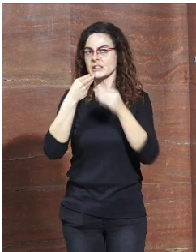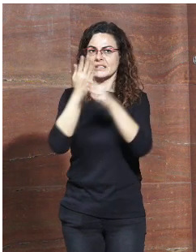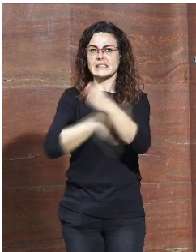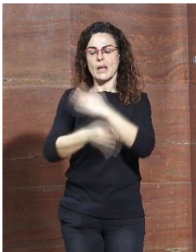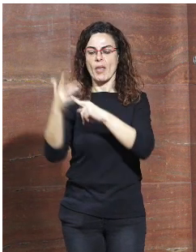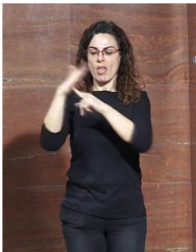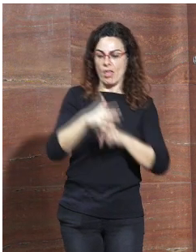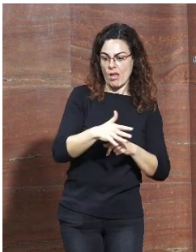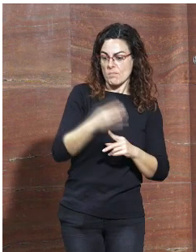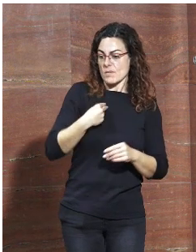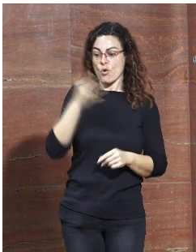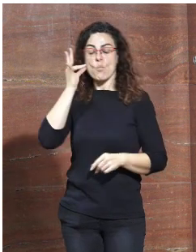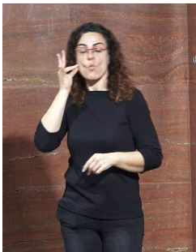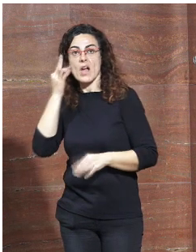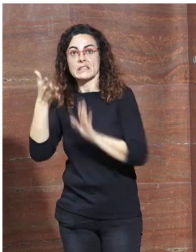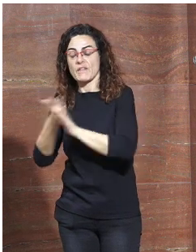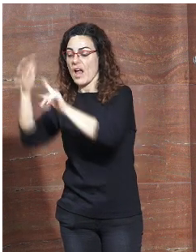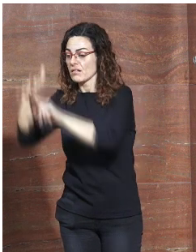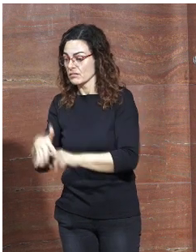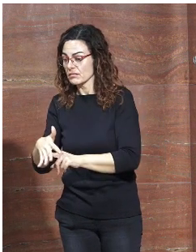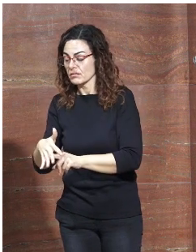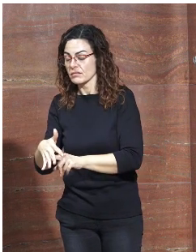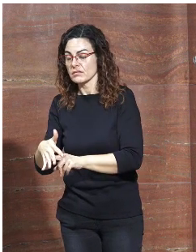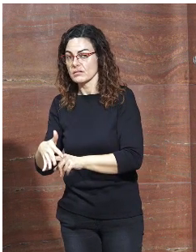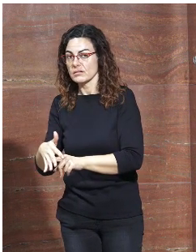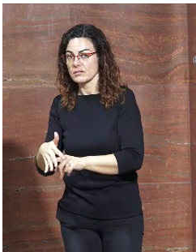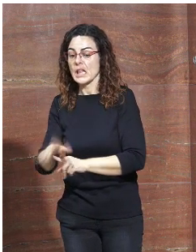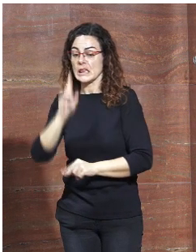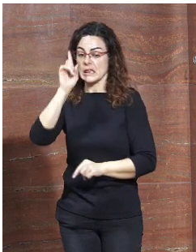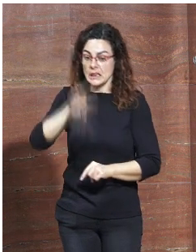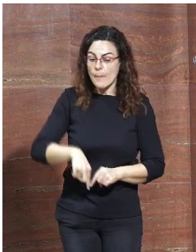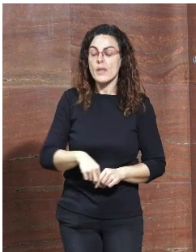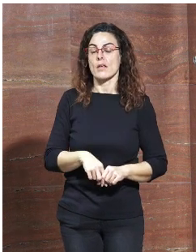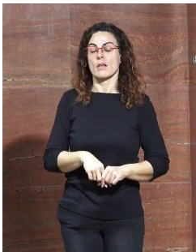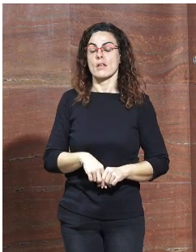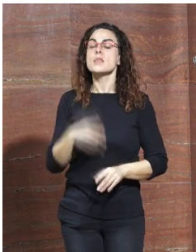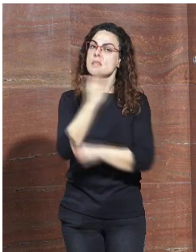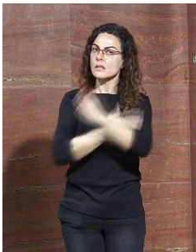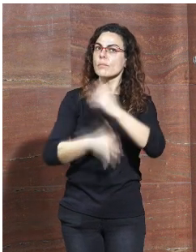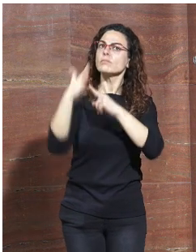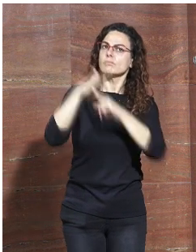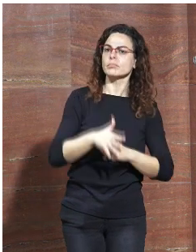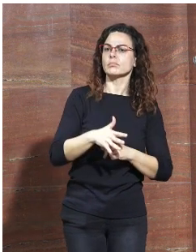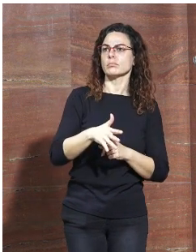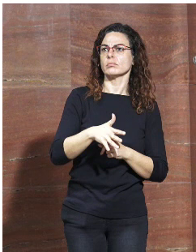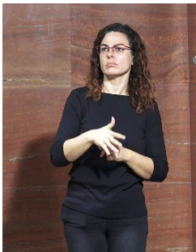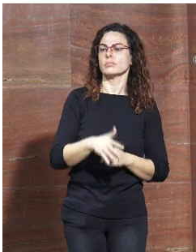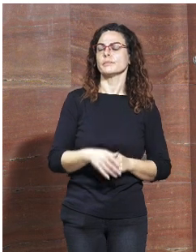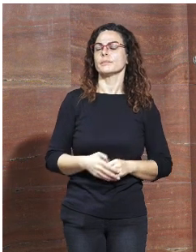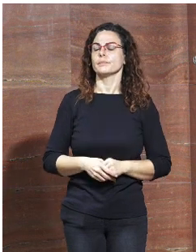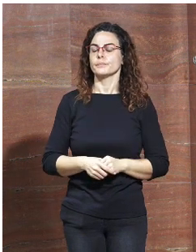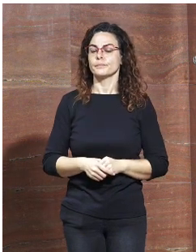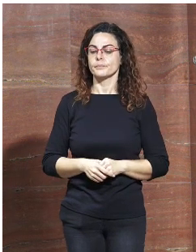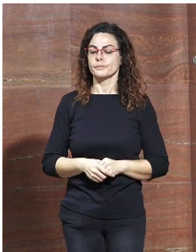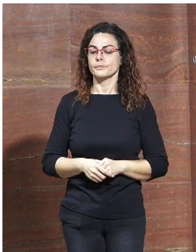es injustamente determinante en la discriminación, también lo es la discapacidad.